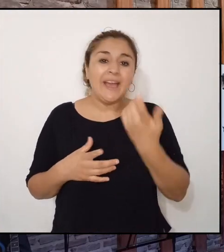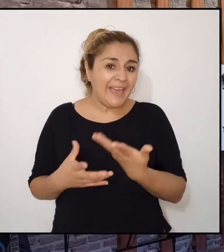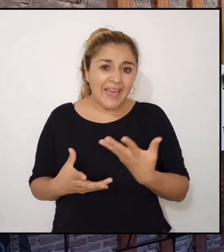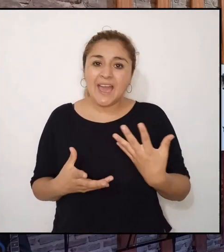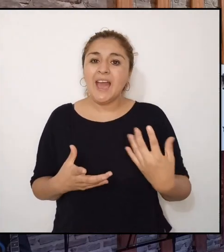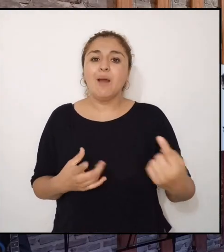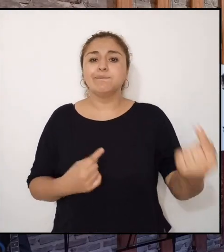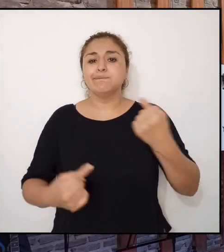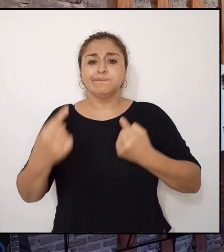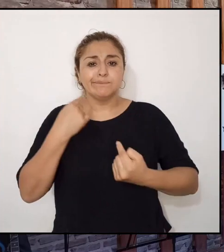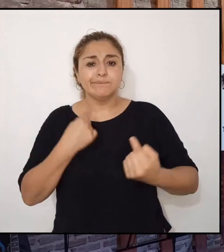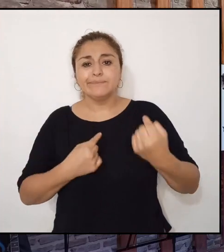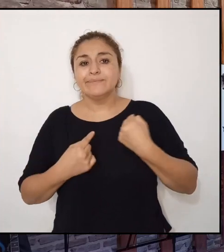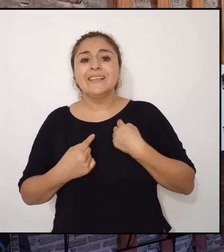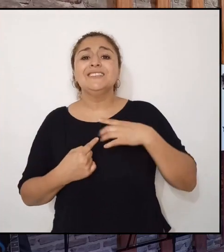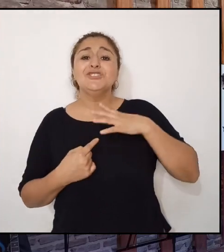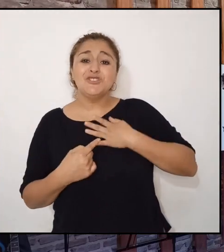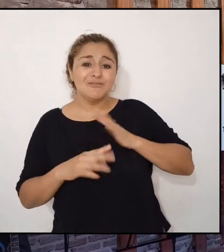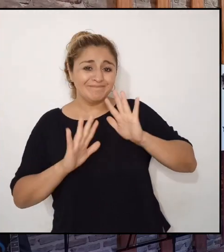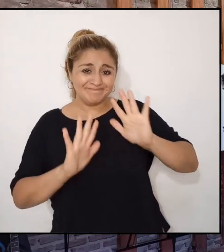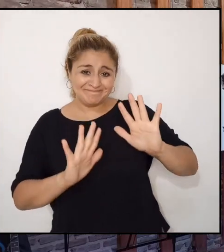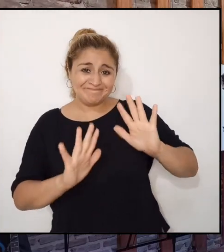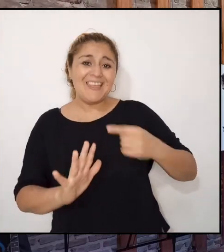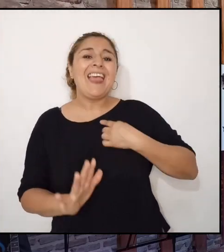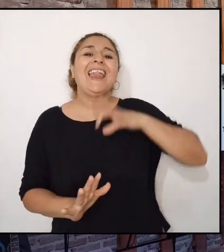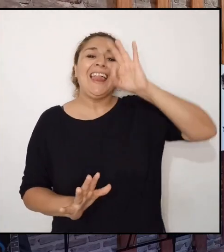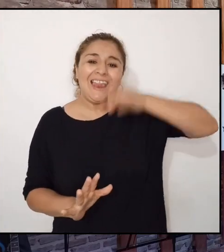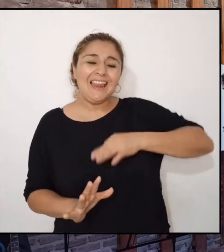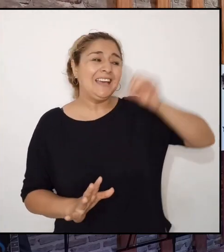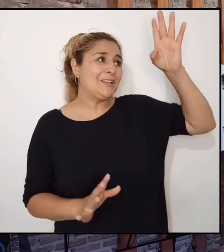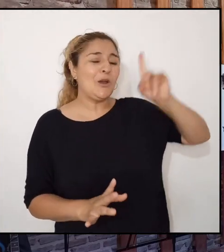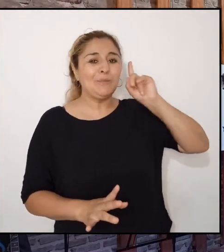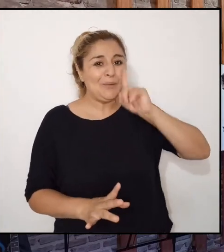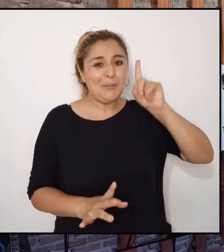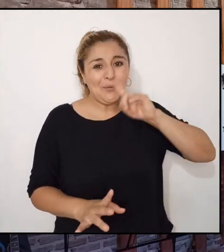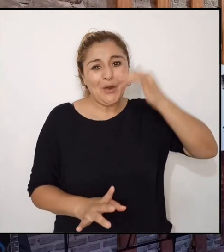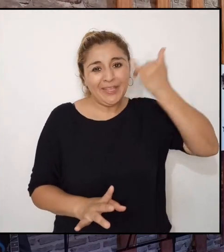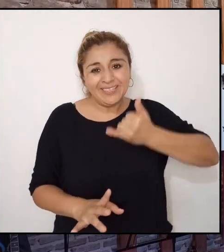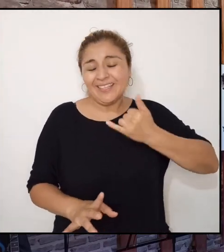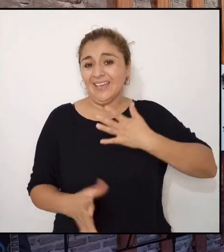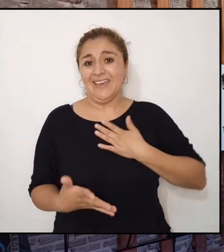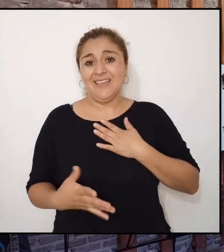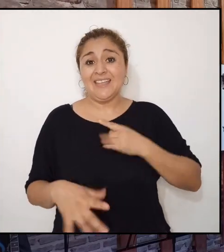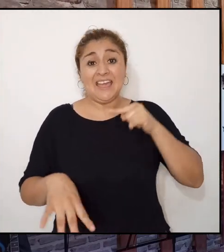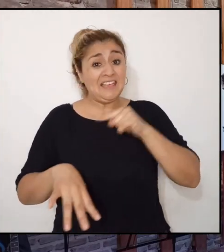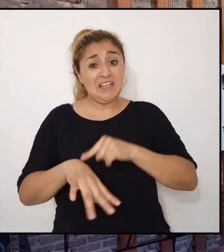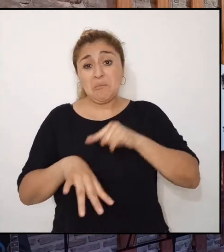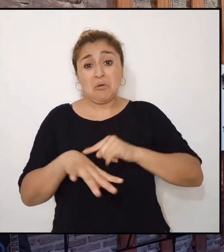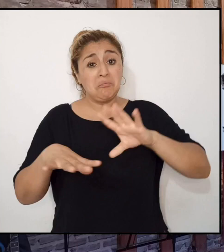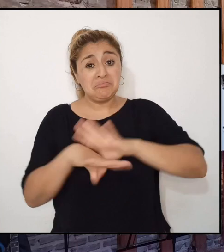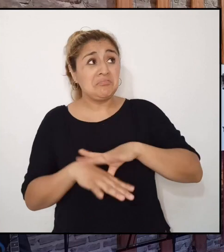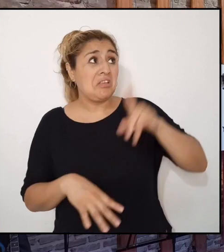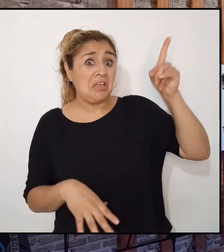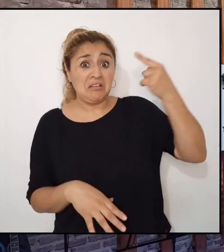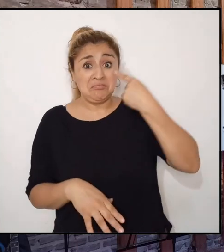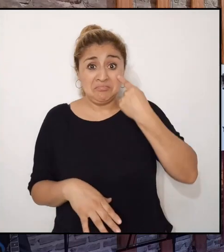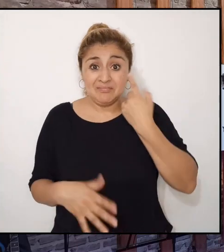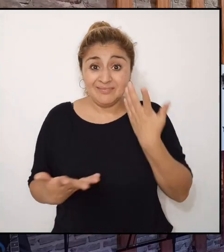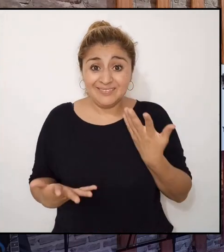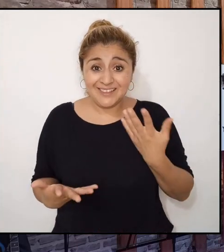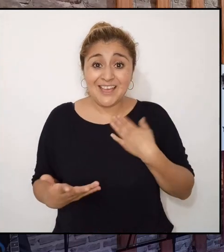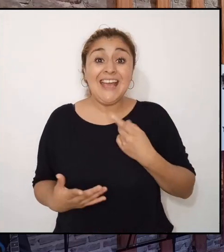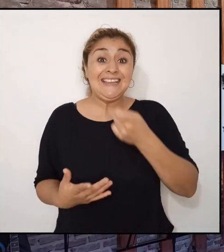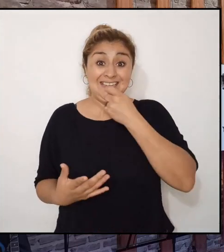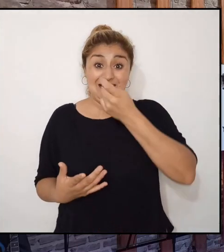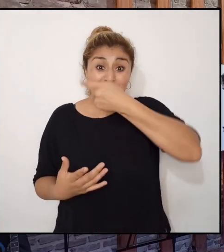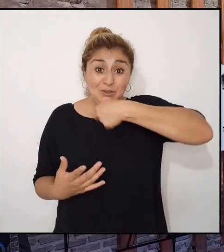Entonces, hermano, yo no sé qué situaciones problemáticas puedes estar viviendo, pero si estás en el propósito y la voluntad de